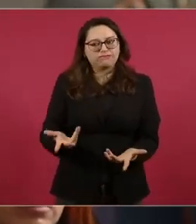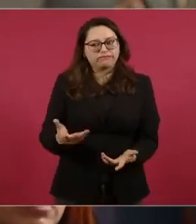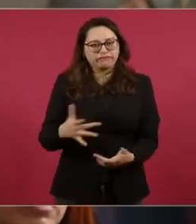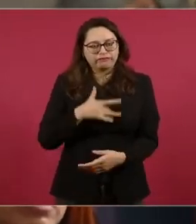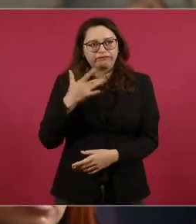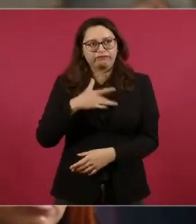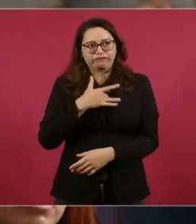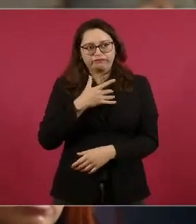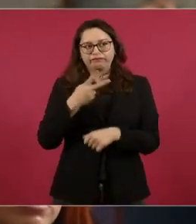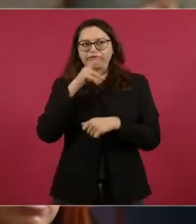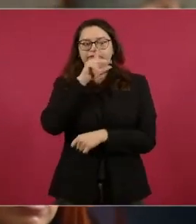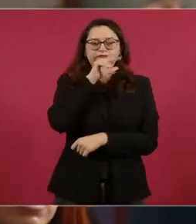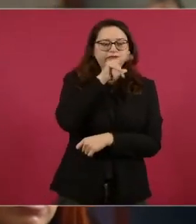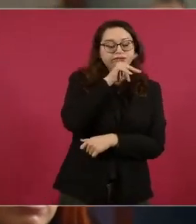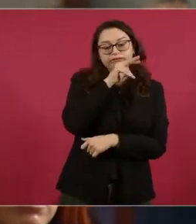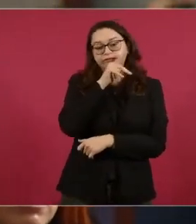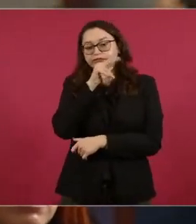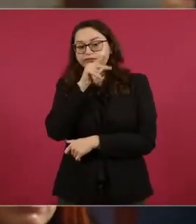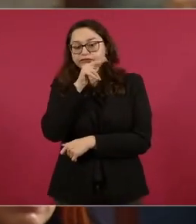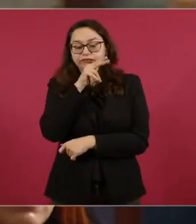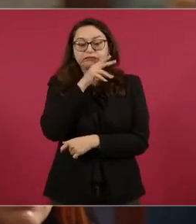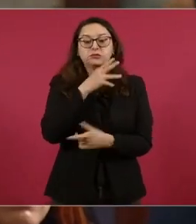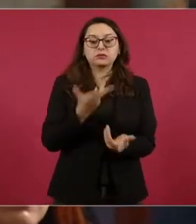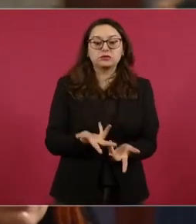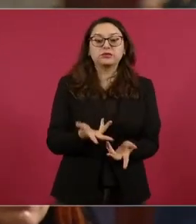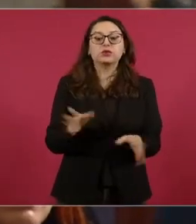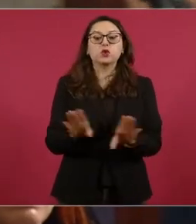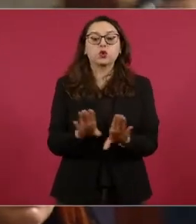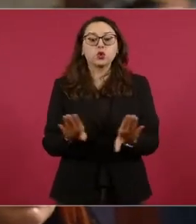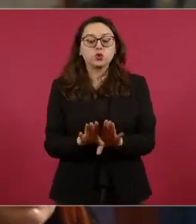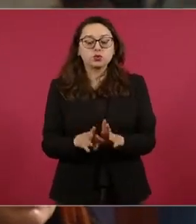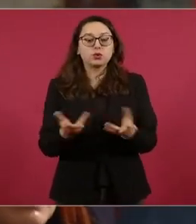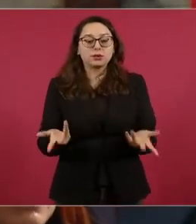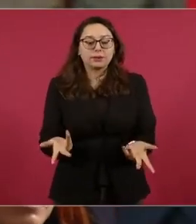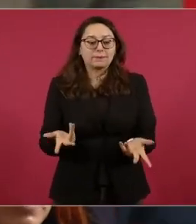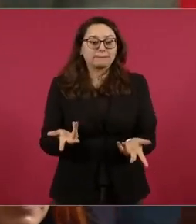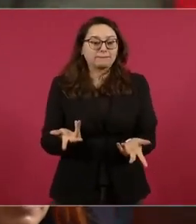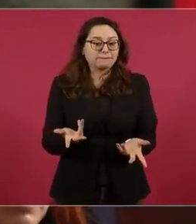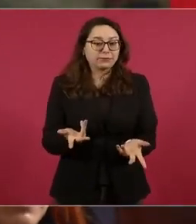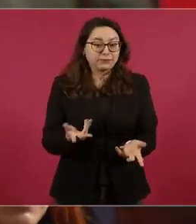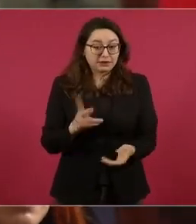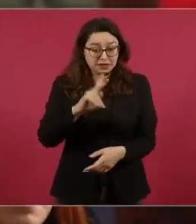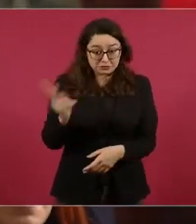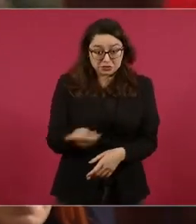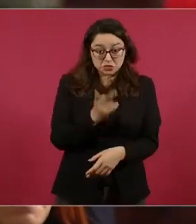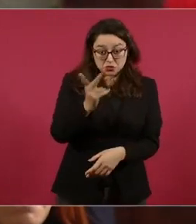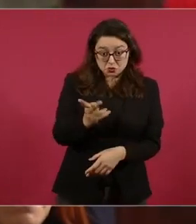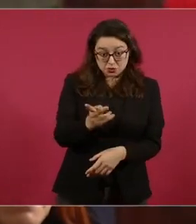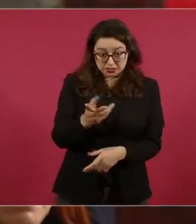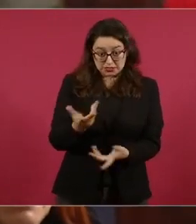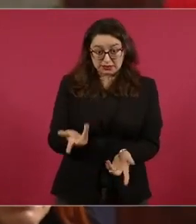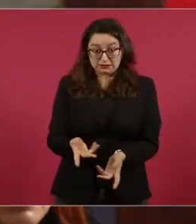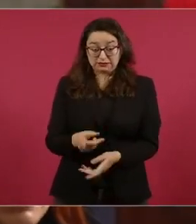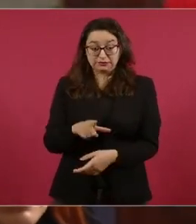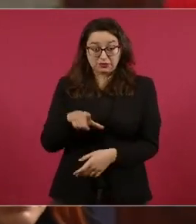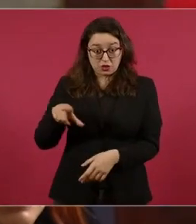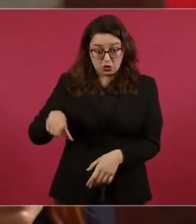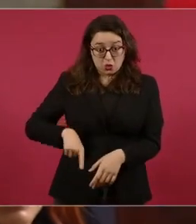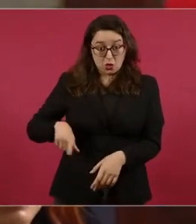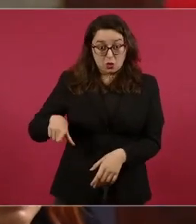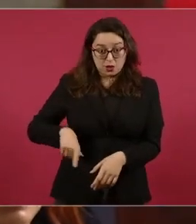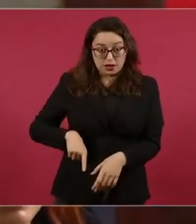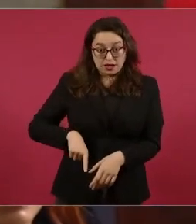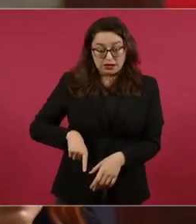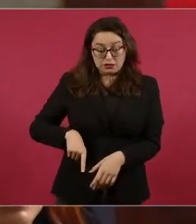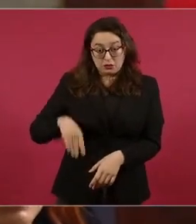en riesgo ante este temor que nos comentaron los productores La pregunta es presidente considera usted factible que su gobierno